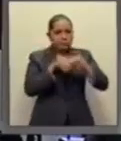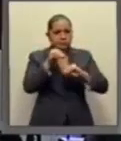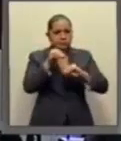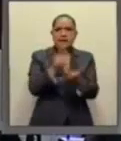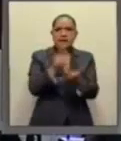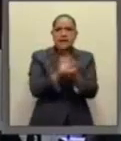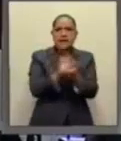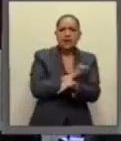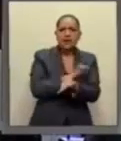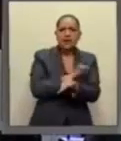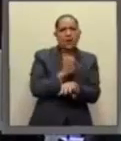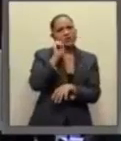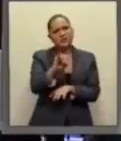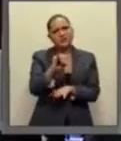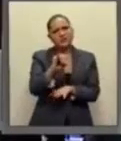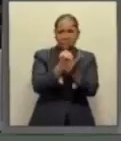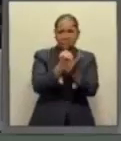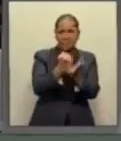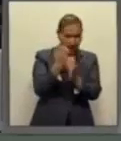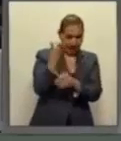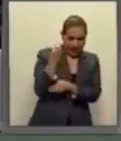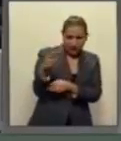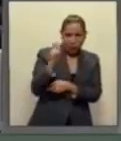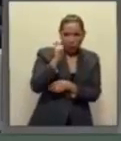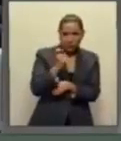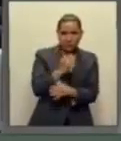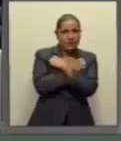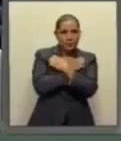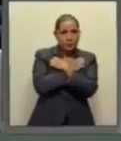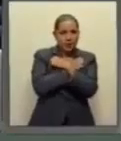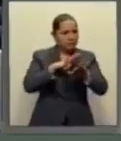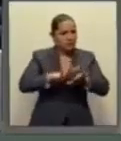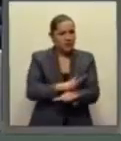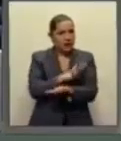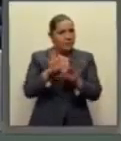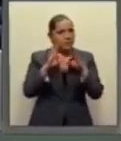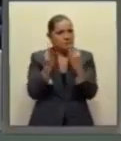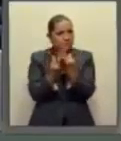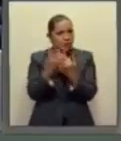es sino una reforma educativa ya que